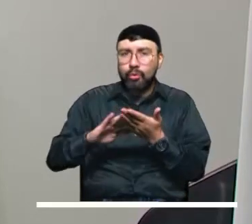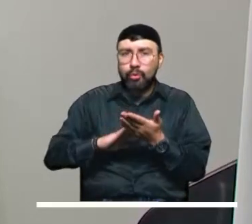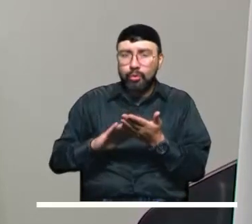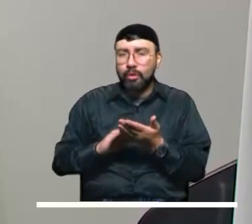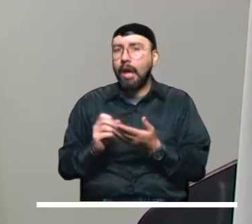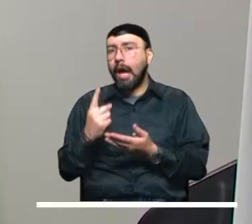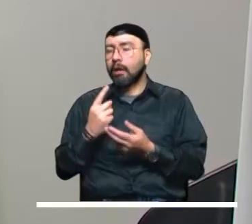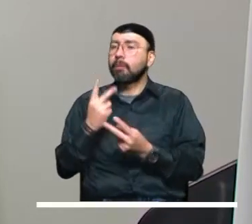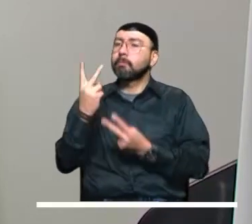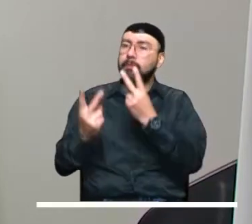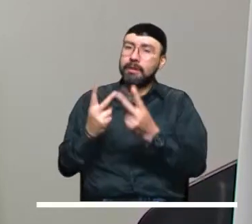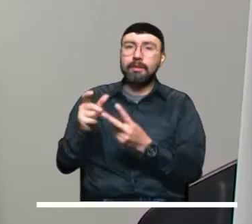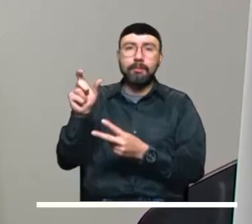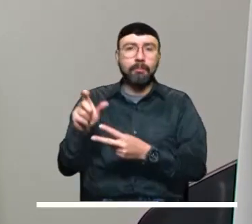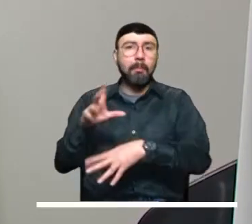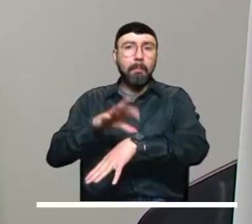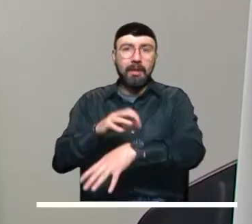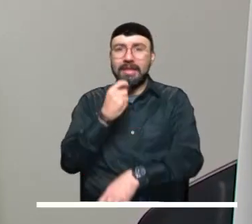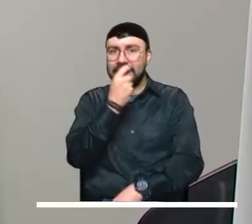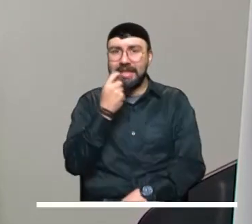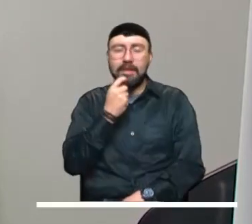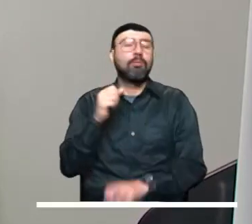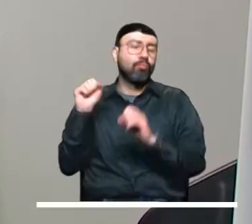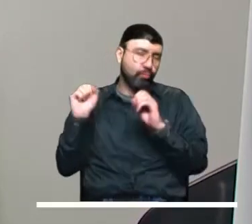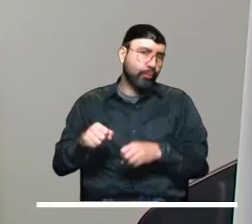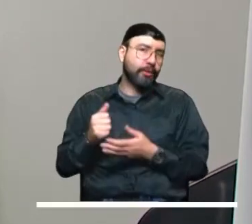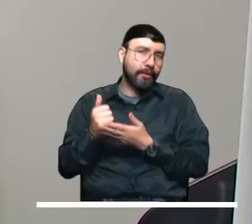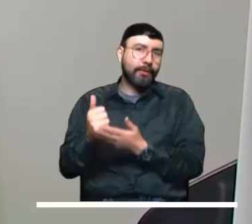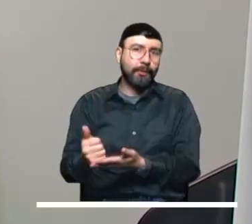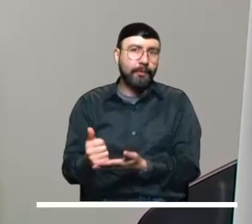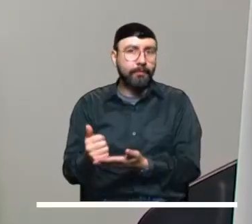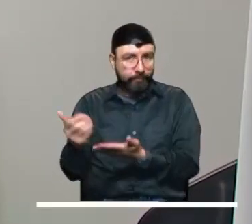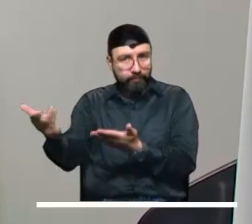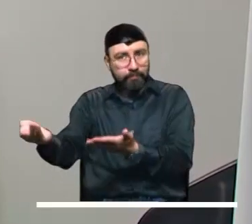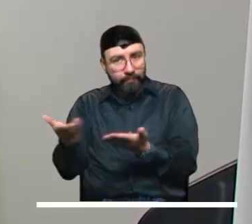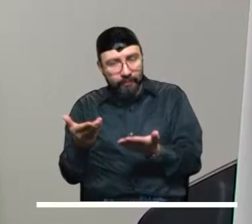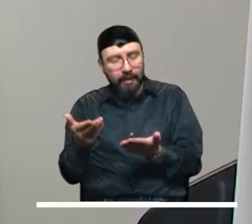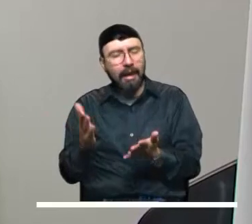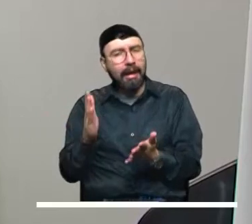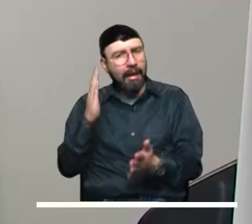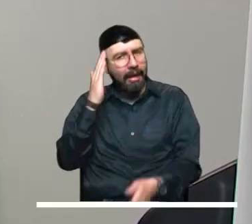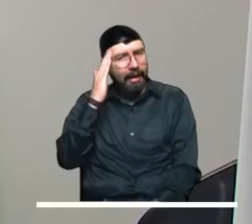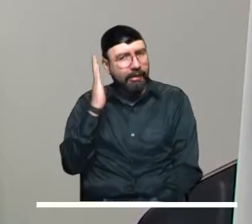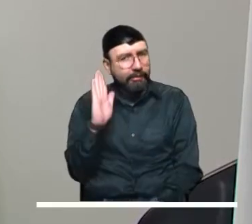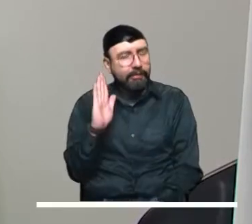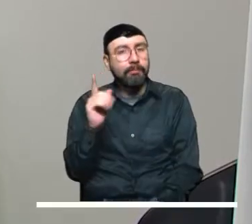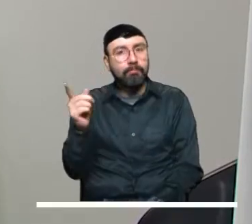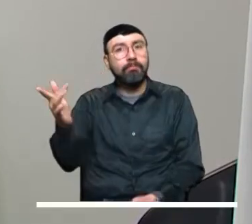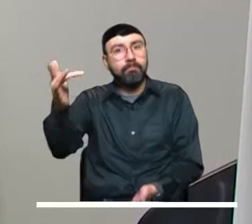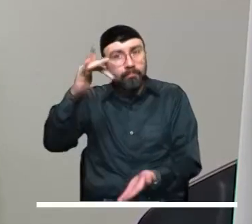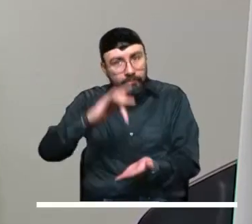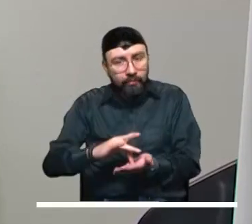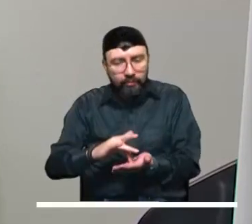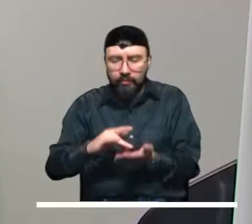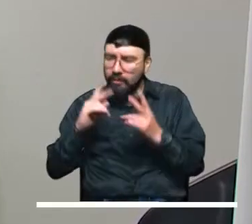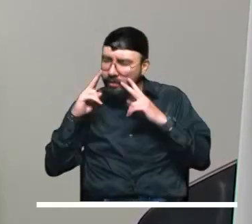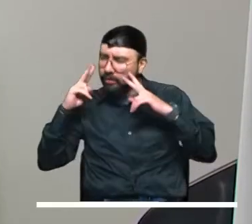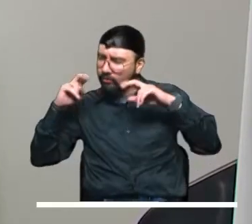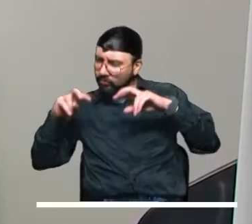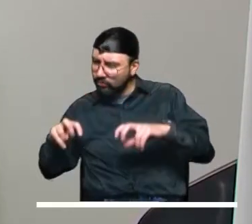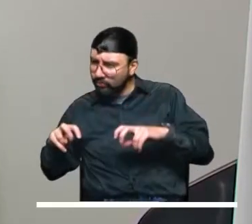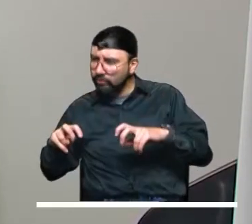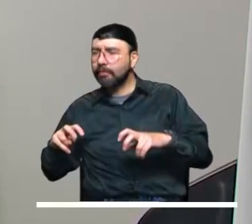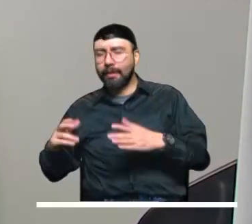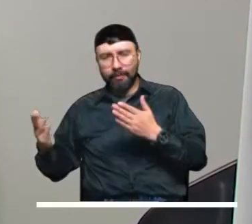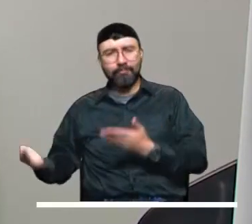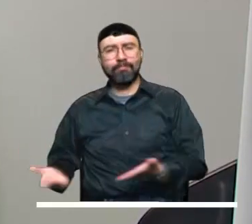con una visita al odontólogo. Por eso les quiero de ustedes en este momento que caigan en cuenta y que por favor vengan, y acá los vamos a recibir